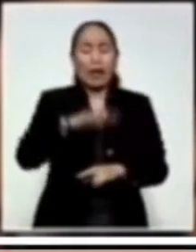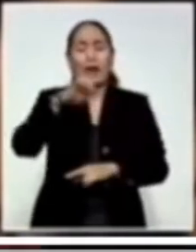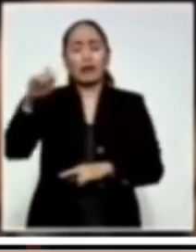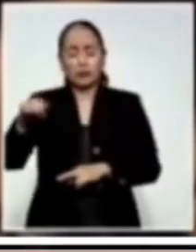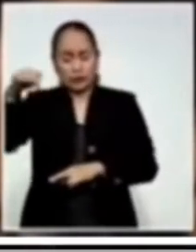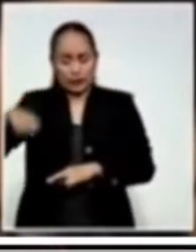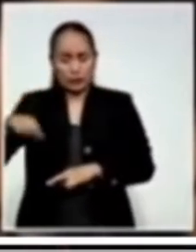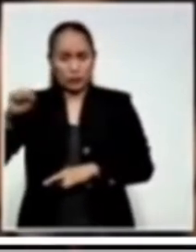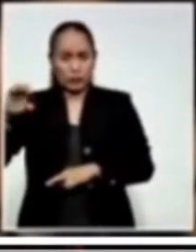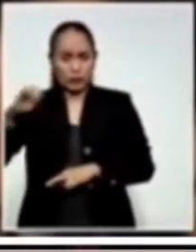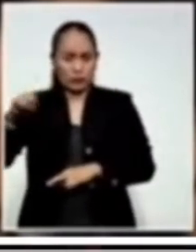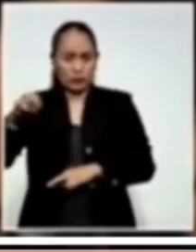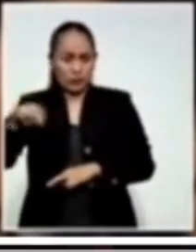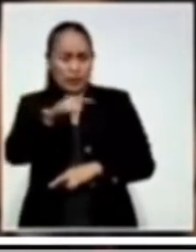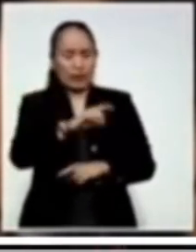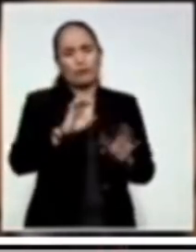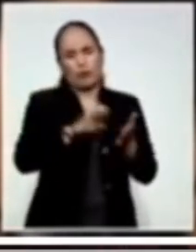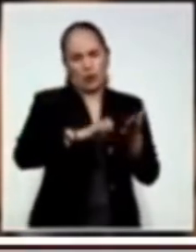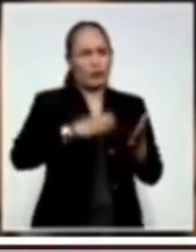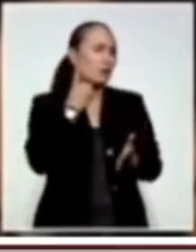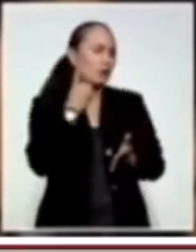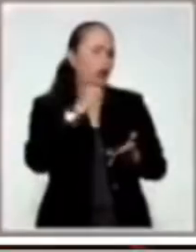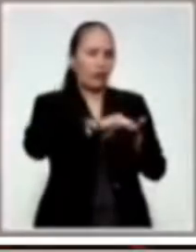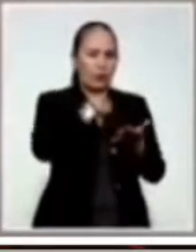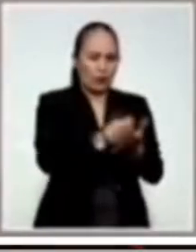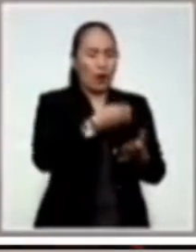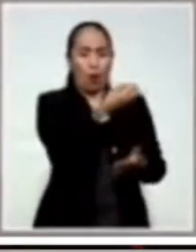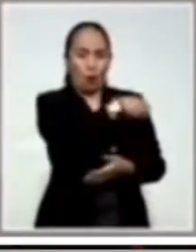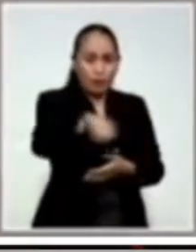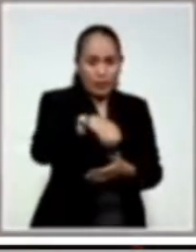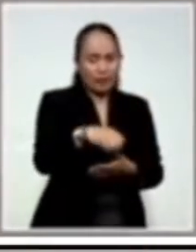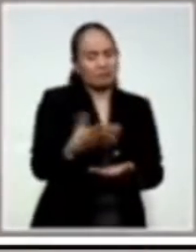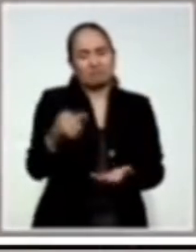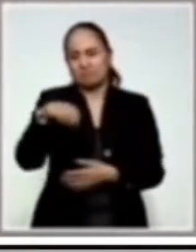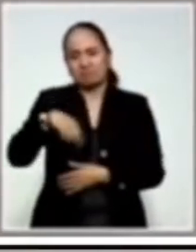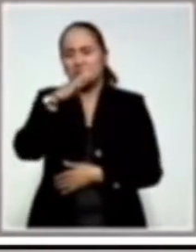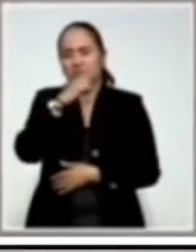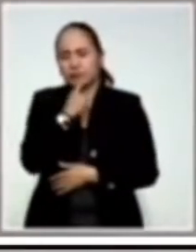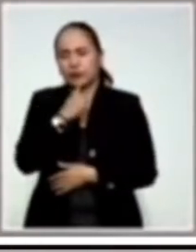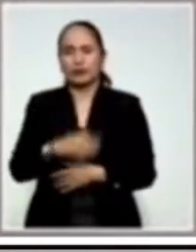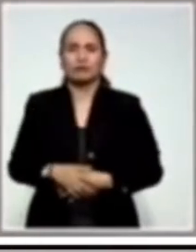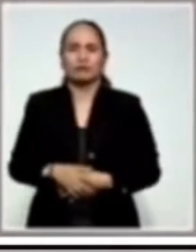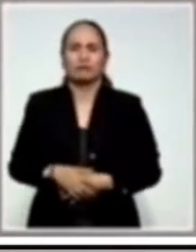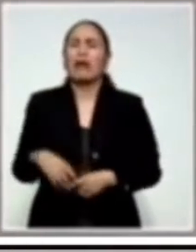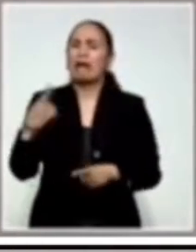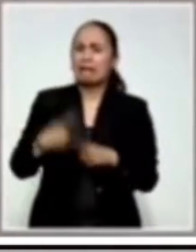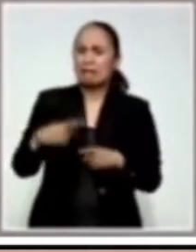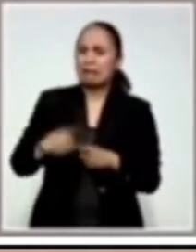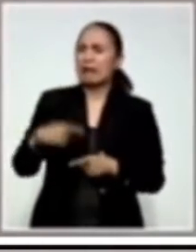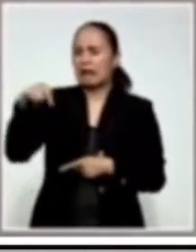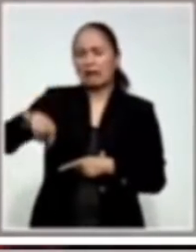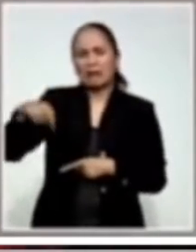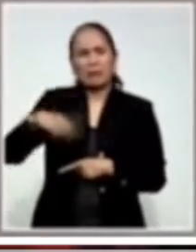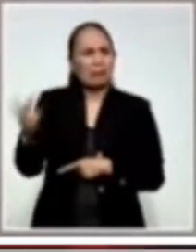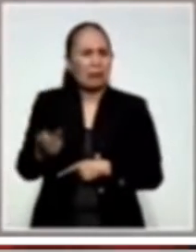la Corte para obligar al Congreso de Tamaulipas. La verdad no sé a quién de la Corte le preguntaron